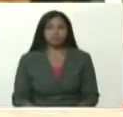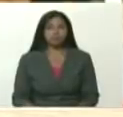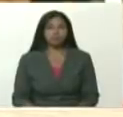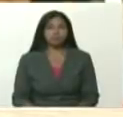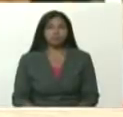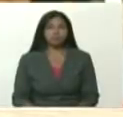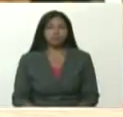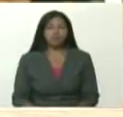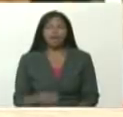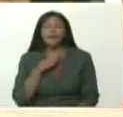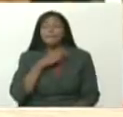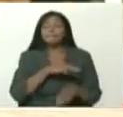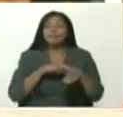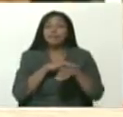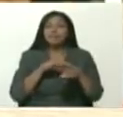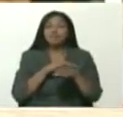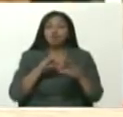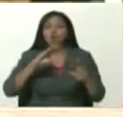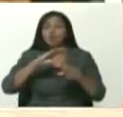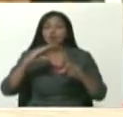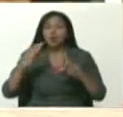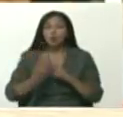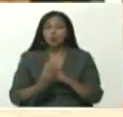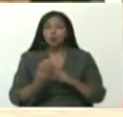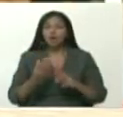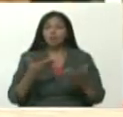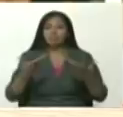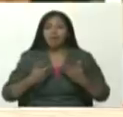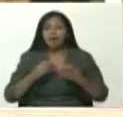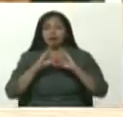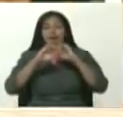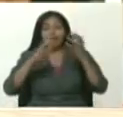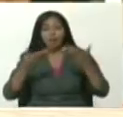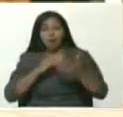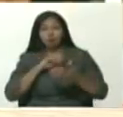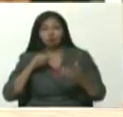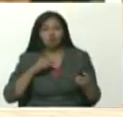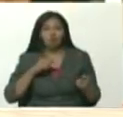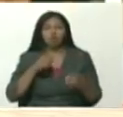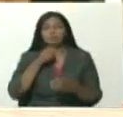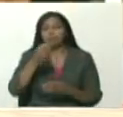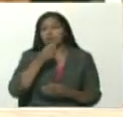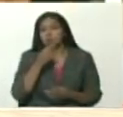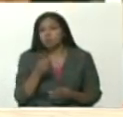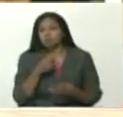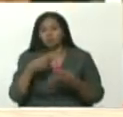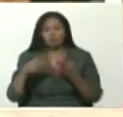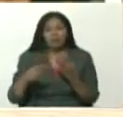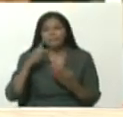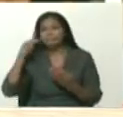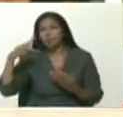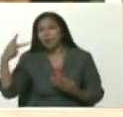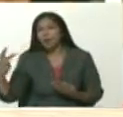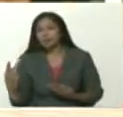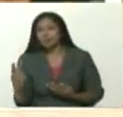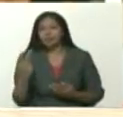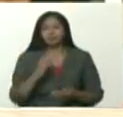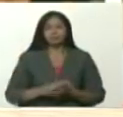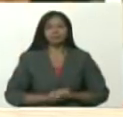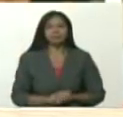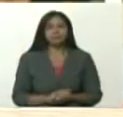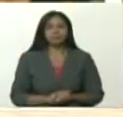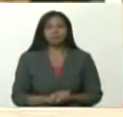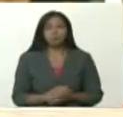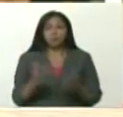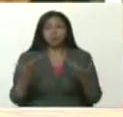Ernesto Villegas, ministro del Poder Popular para la Cultura, periodista, cronista, poeta,